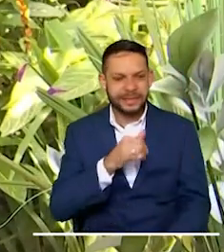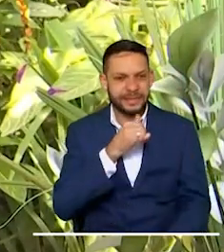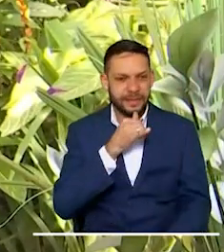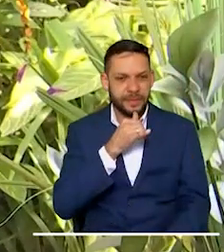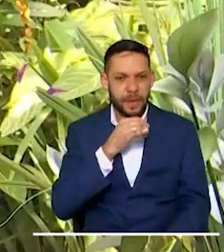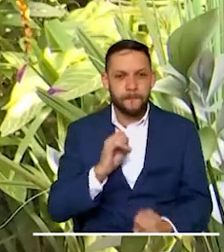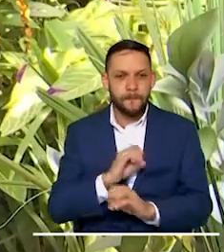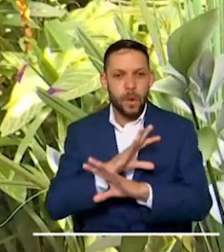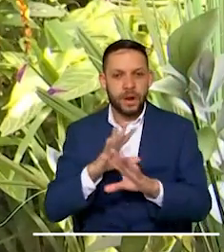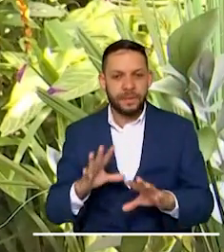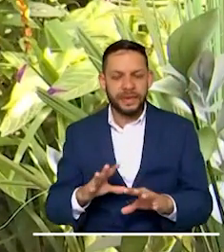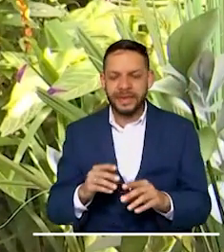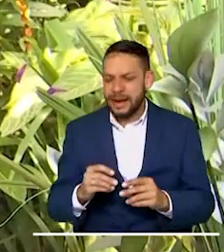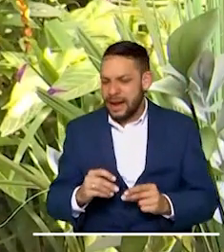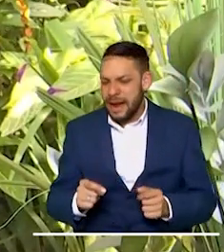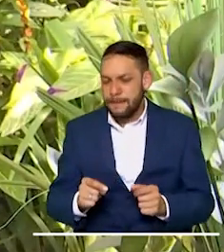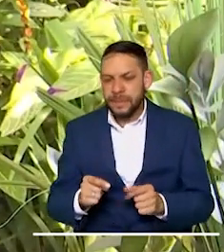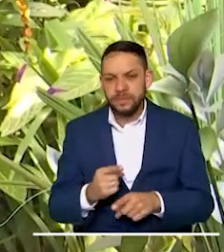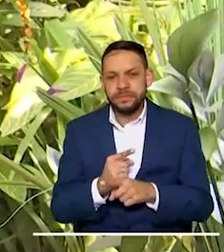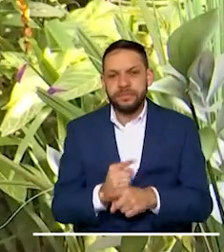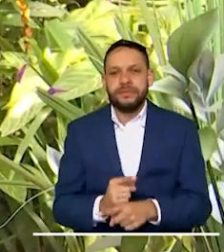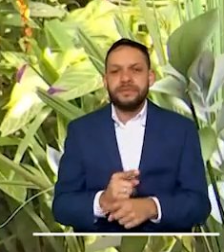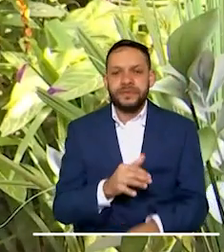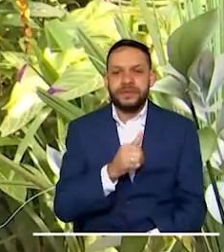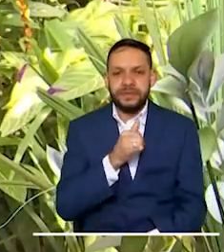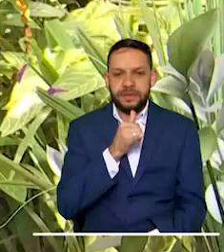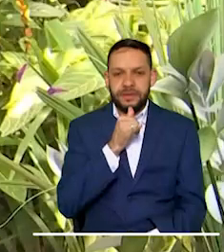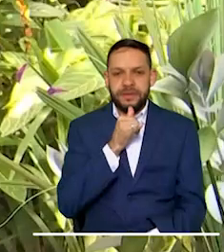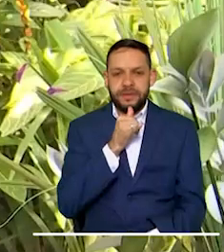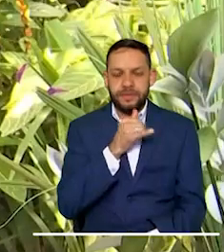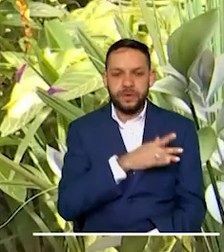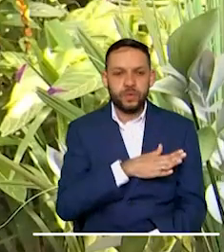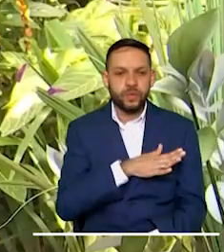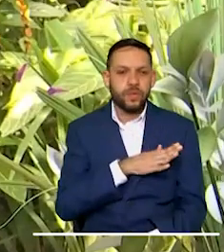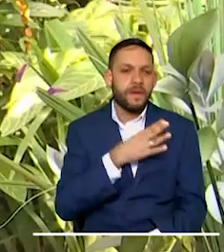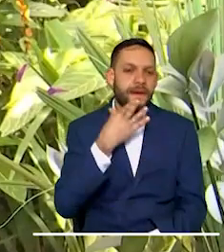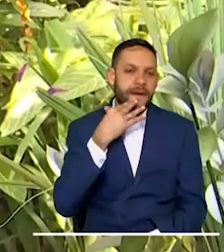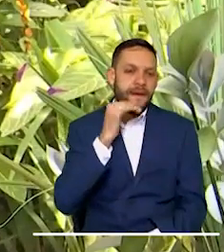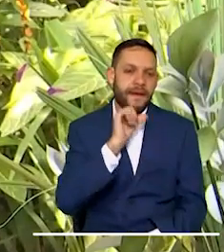levantarse y orinar en el frasquito. Sobre todo en el caso de las mujeres